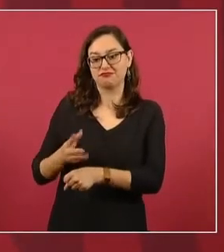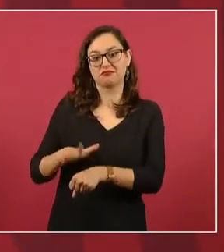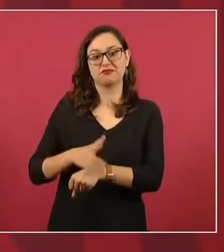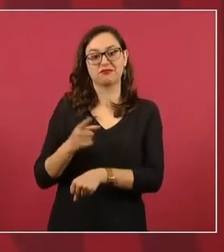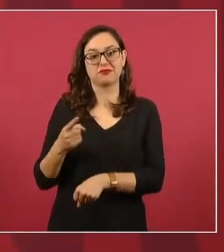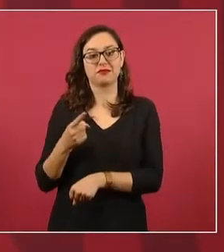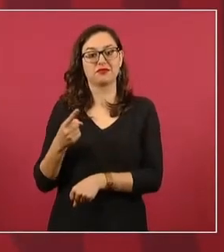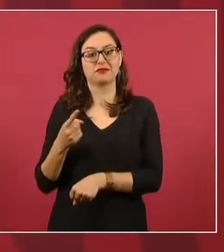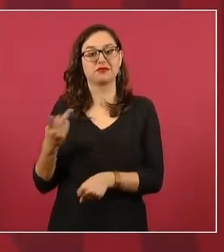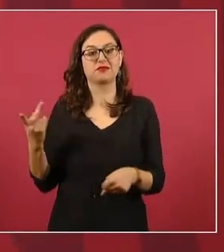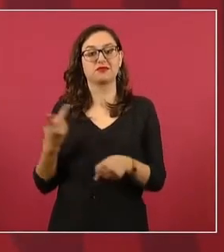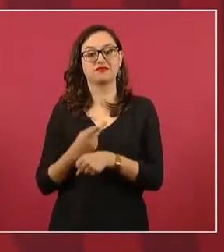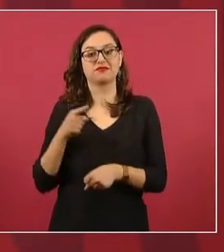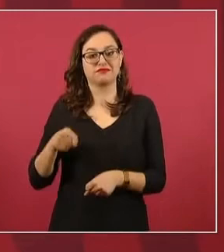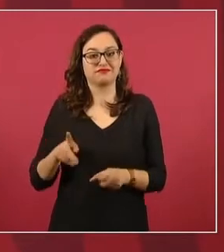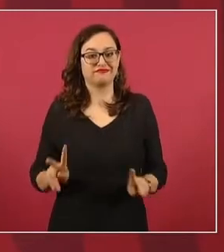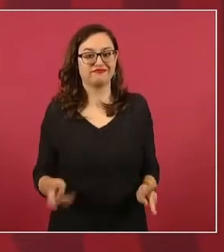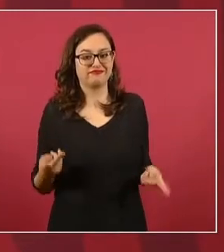si pasan los carros,